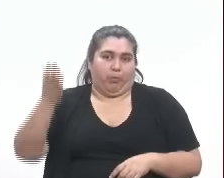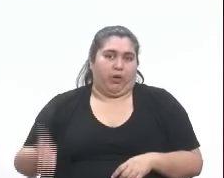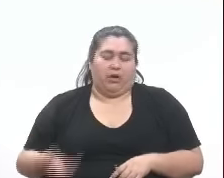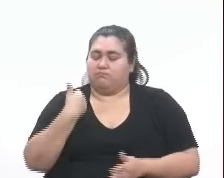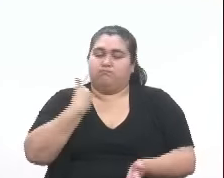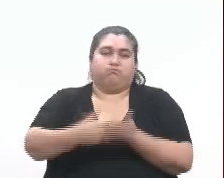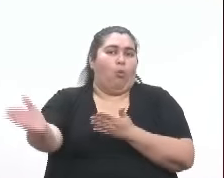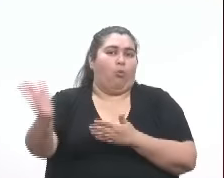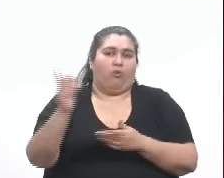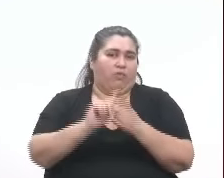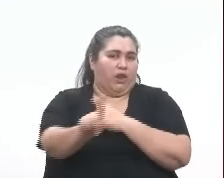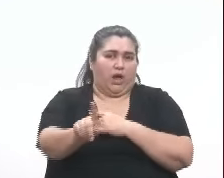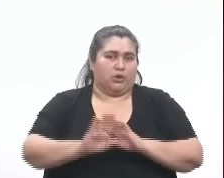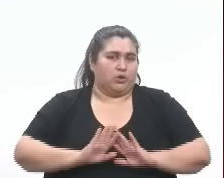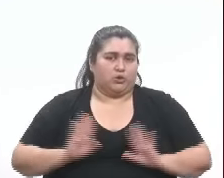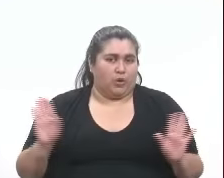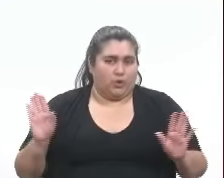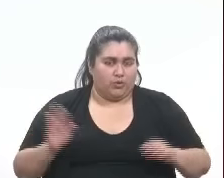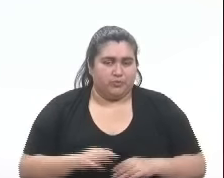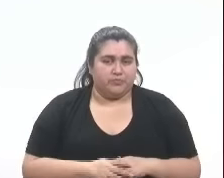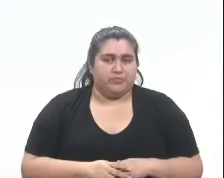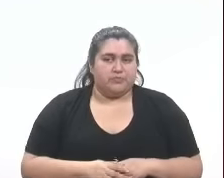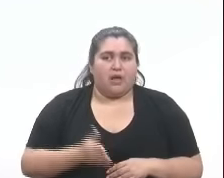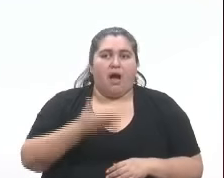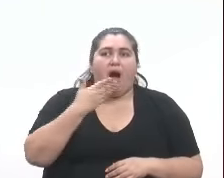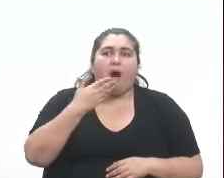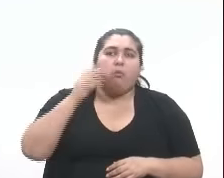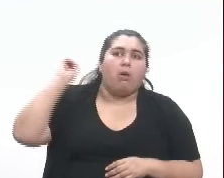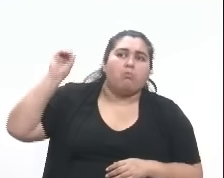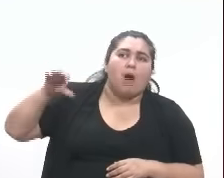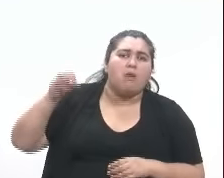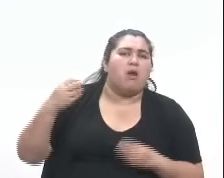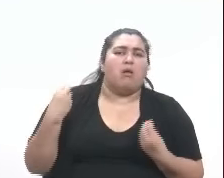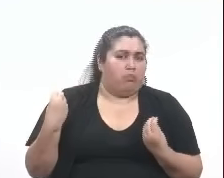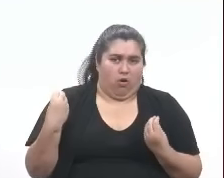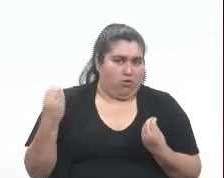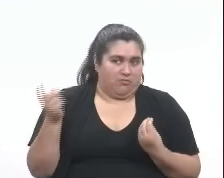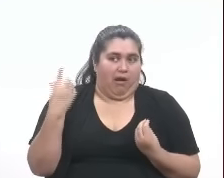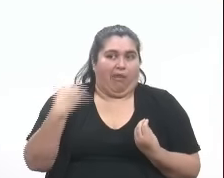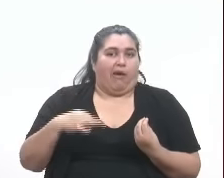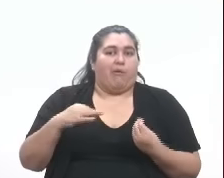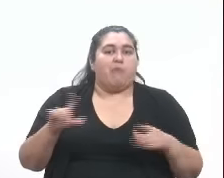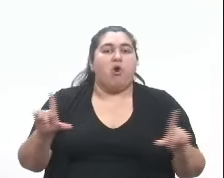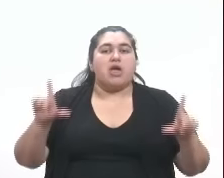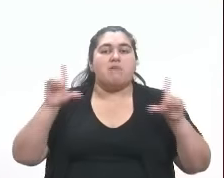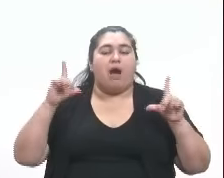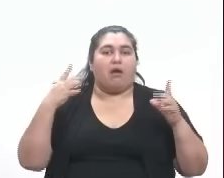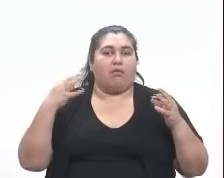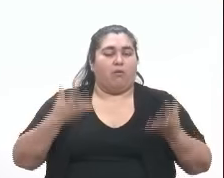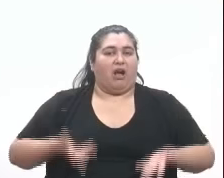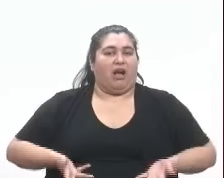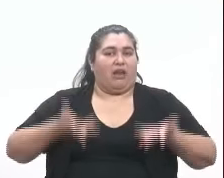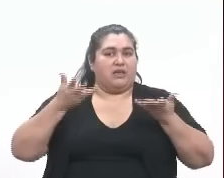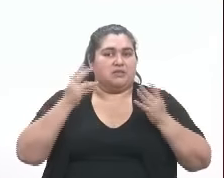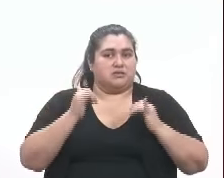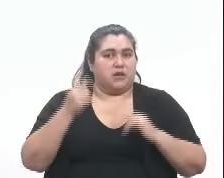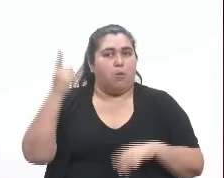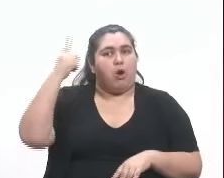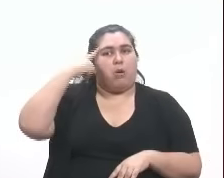Hablen mal de este tipo porque le tenemos que levantar la imagen al presidente porque le echa porque había sido que es un